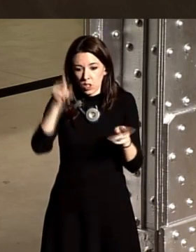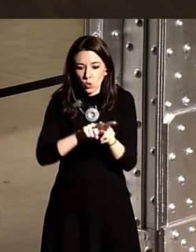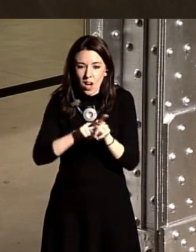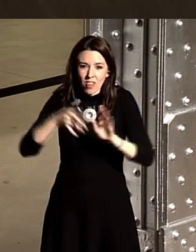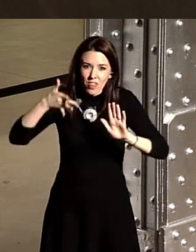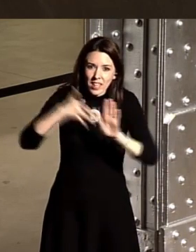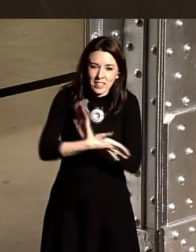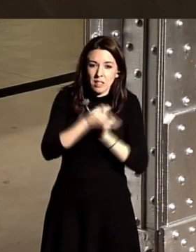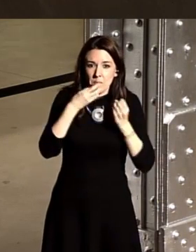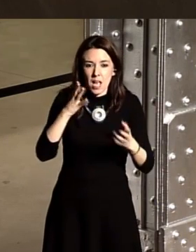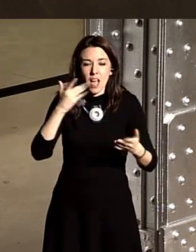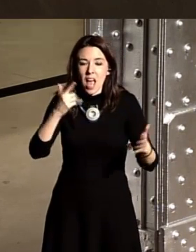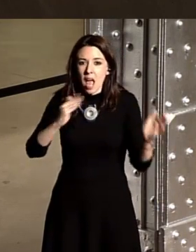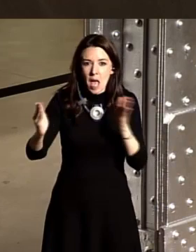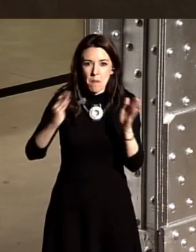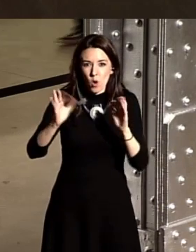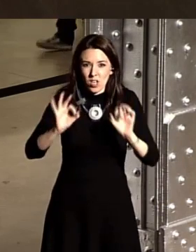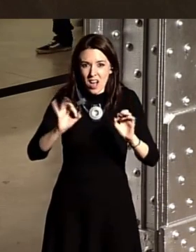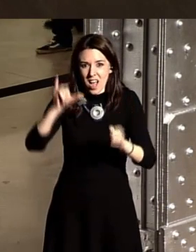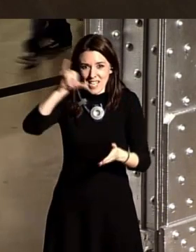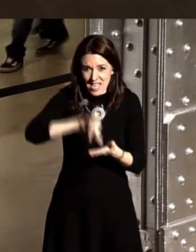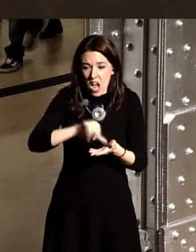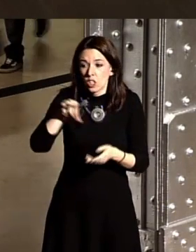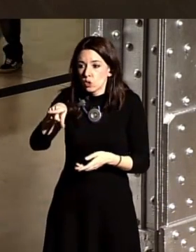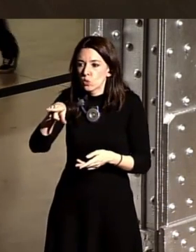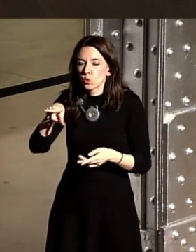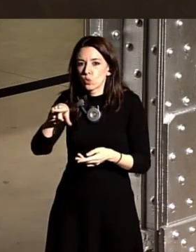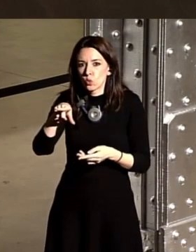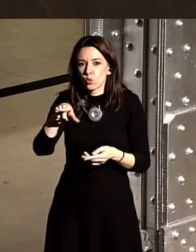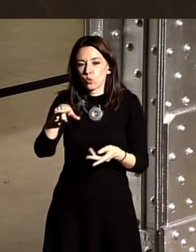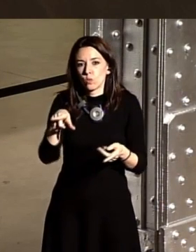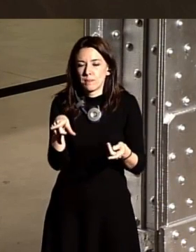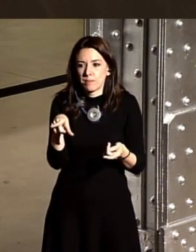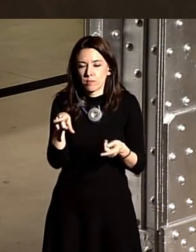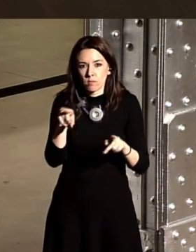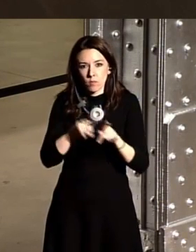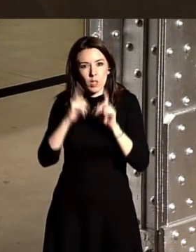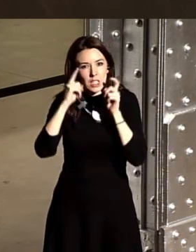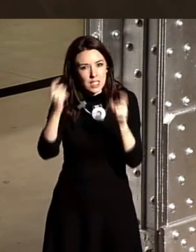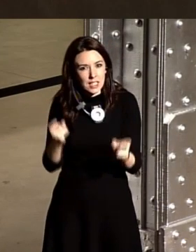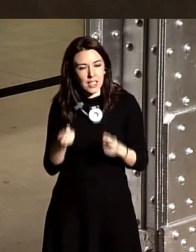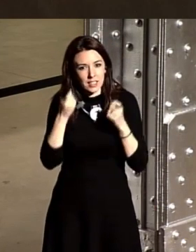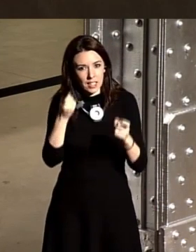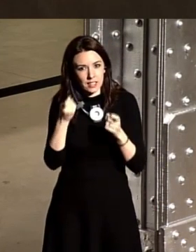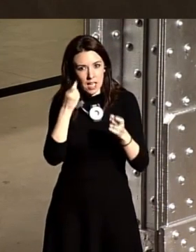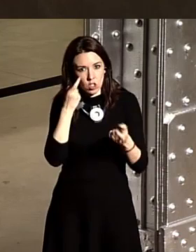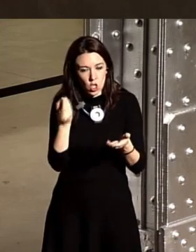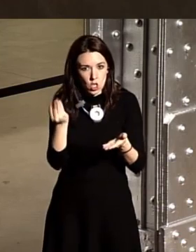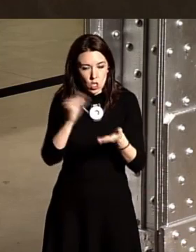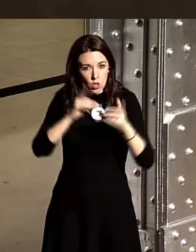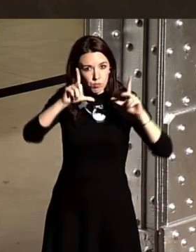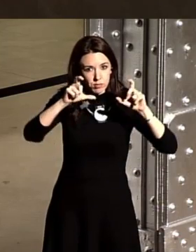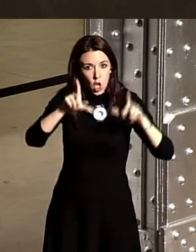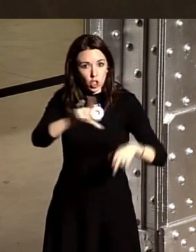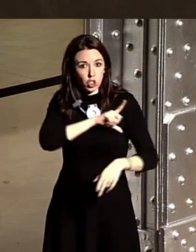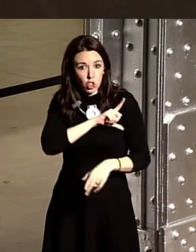descriptiva de una época muy determinada de Irak, cuando tú estás tratando de retratar a unos